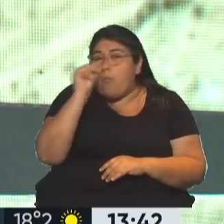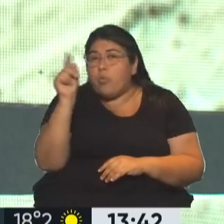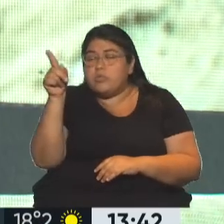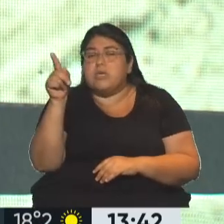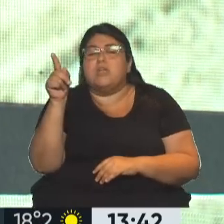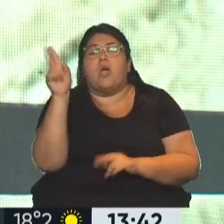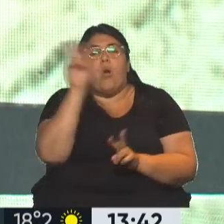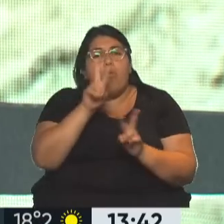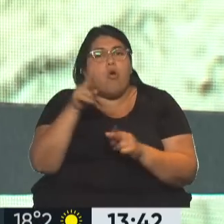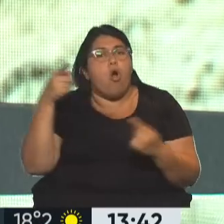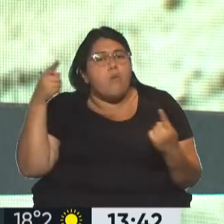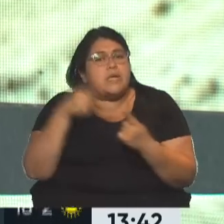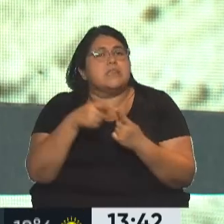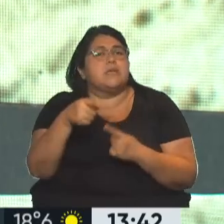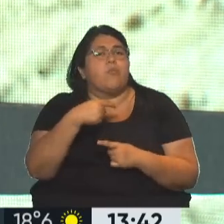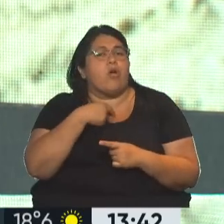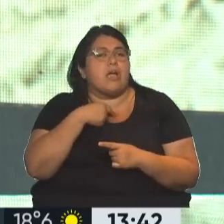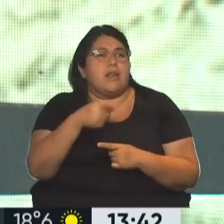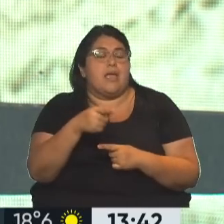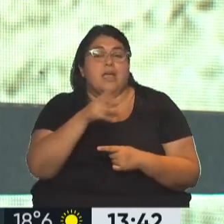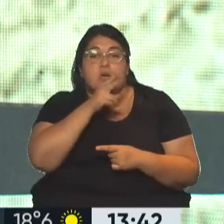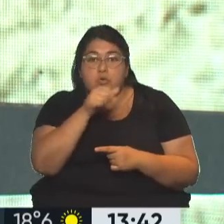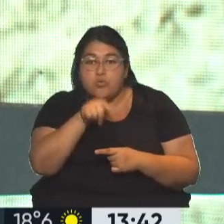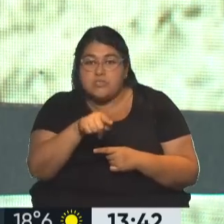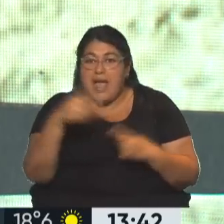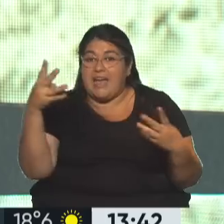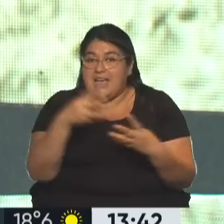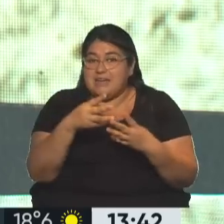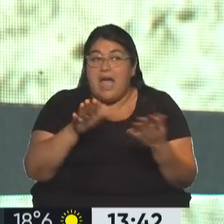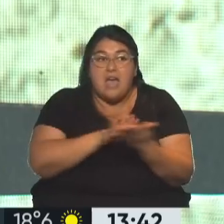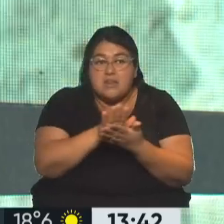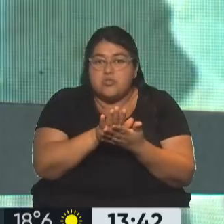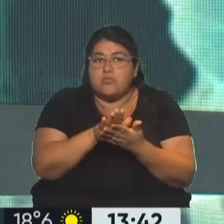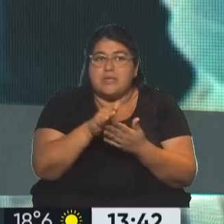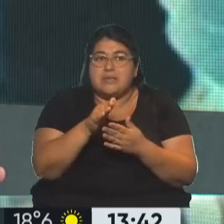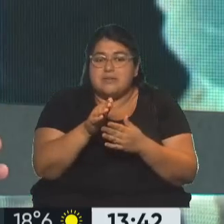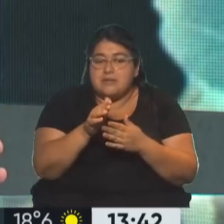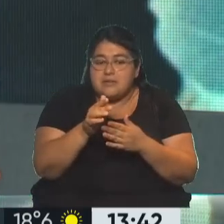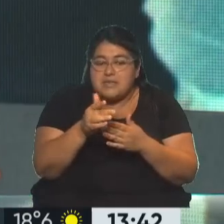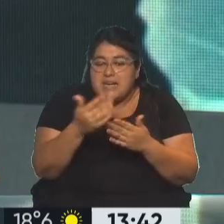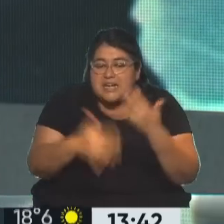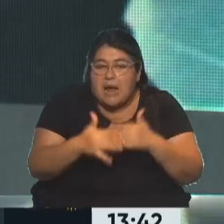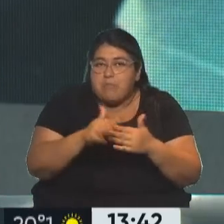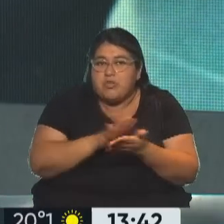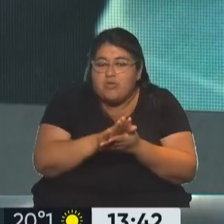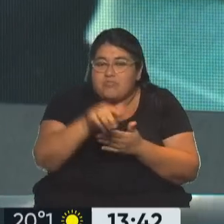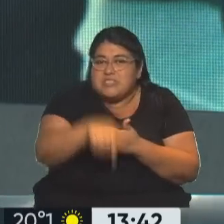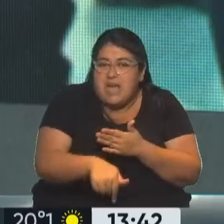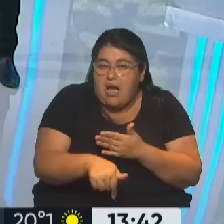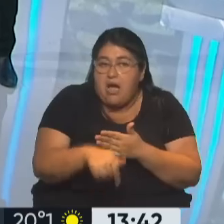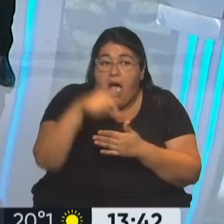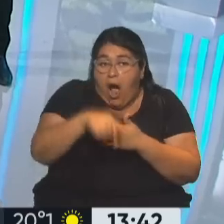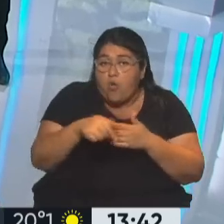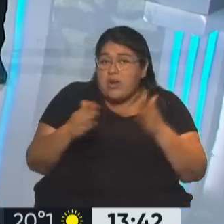o sea, los objetivos de Rusia en esta guerra se resolvían en un par de meses. El escenario cambió,